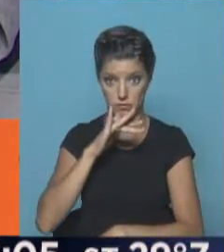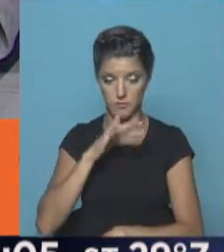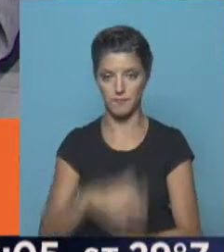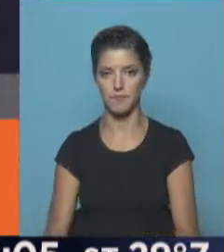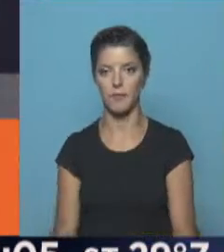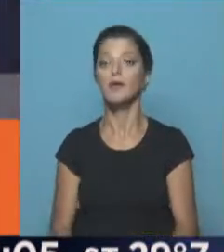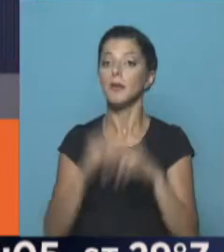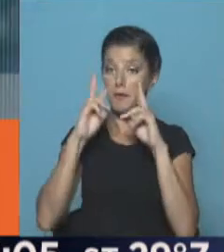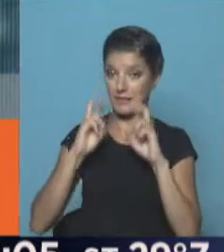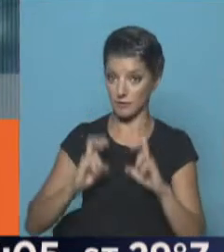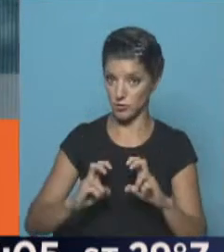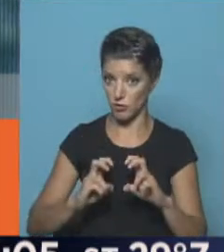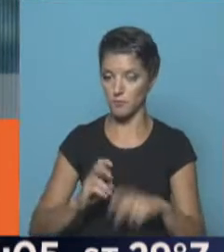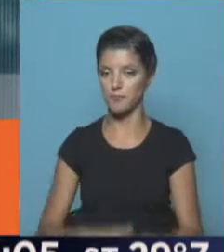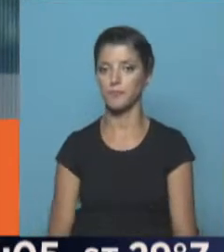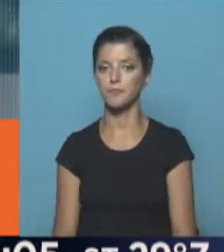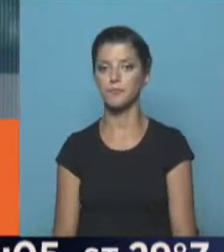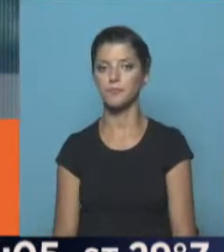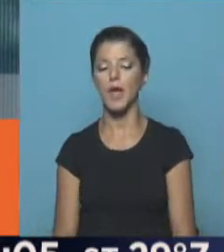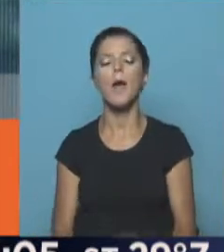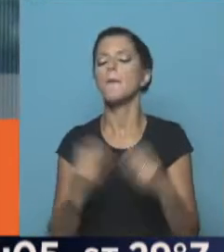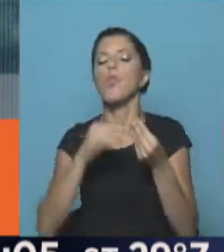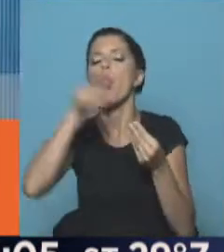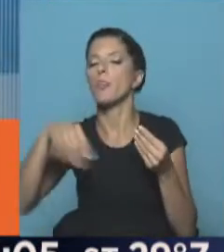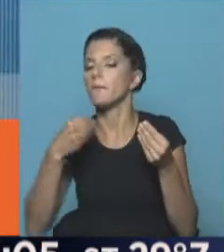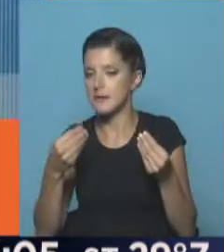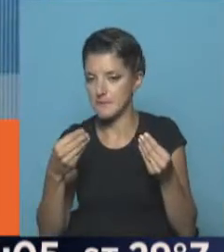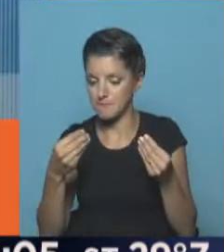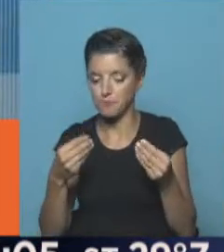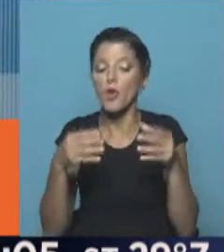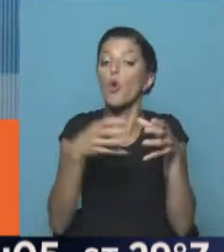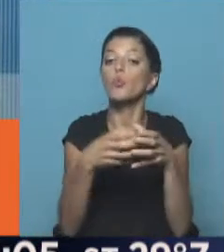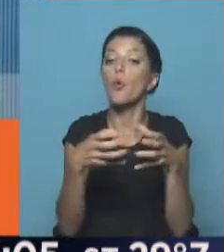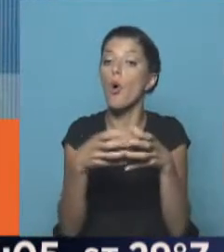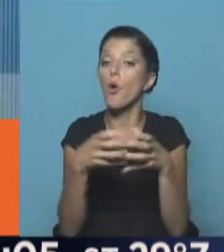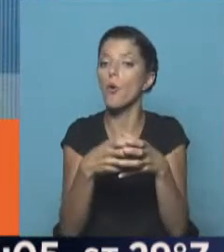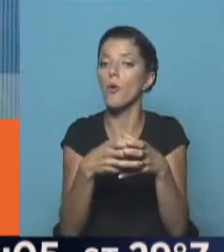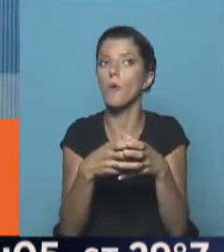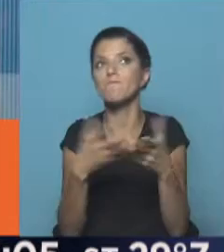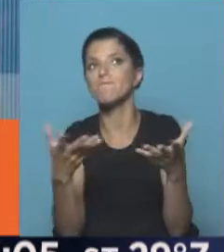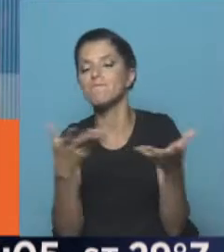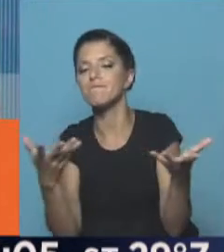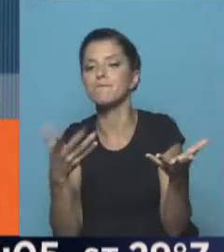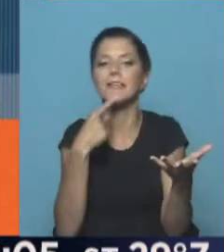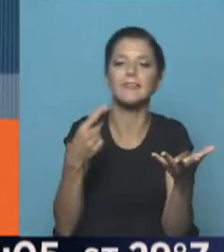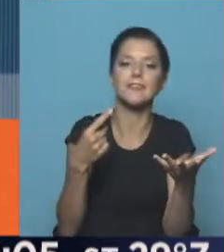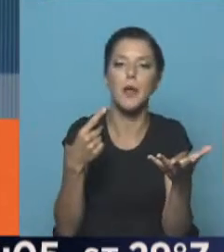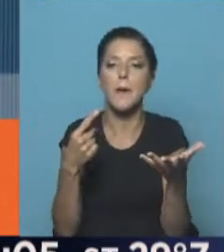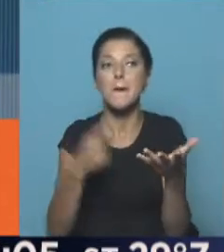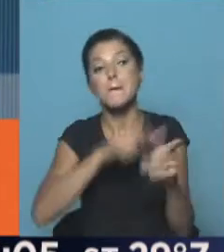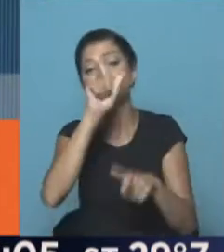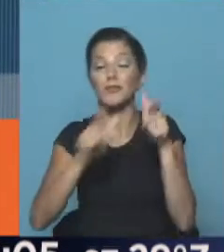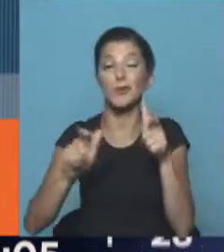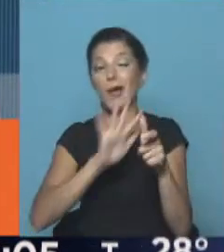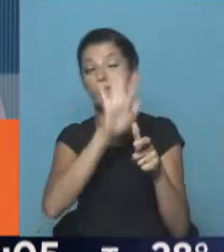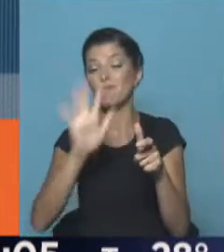empieza a partir de un grupo de vamos a decir ciertos personajes medios